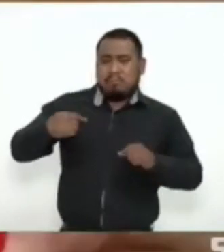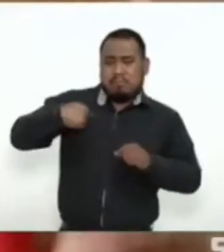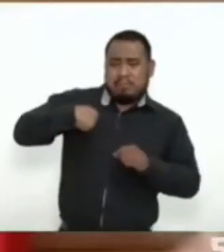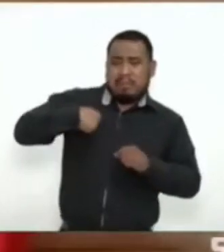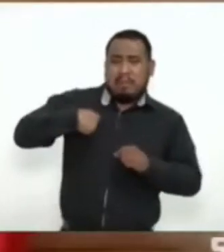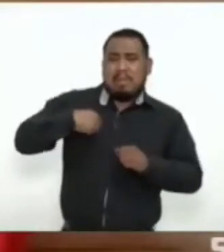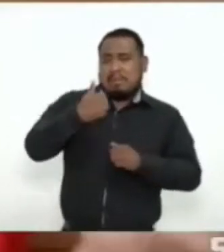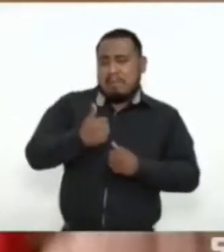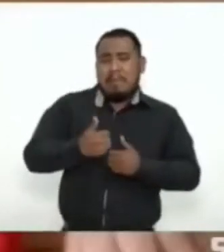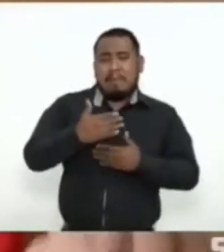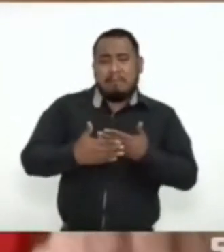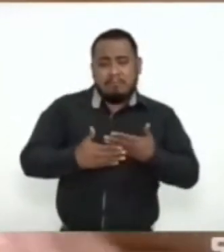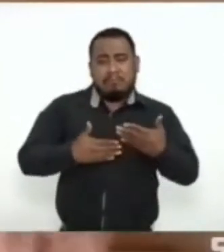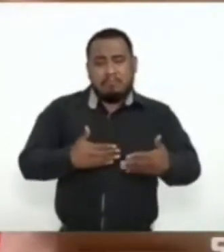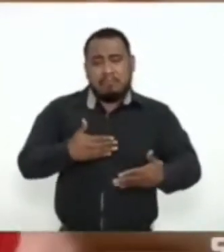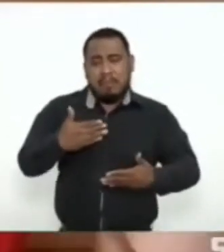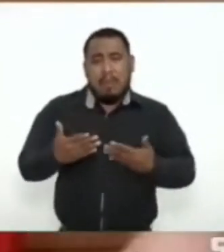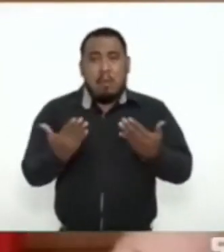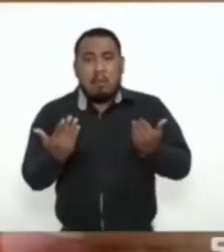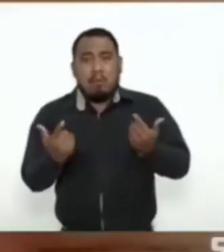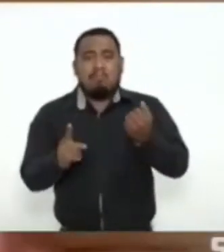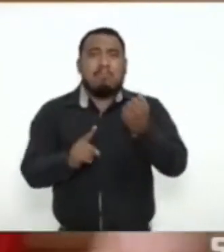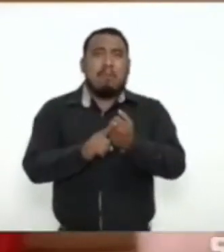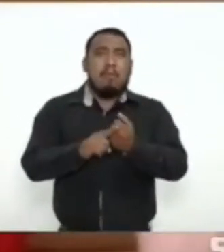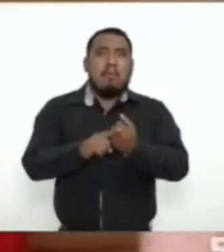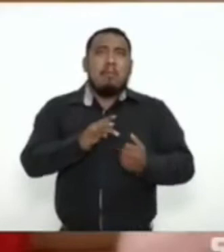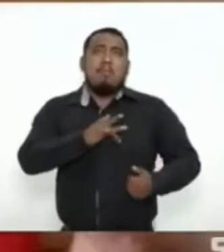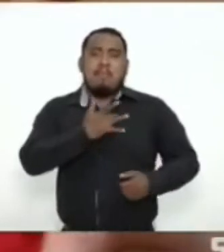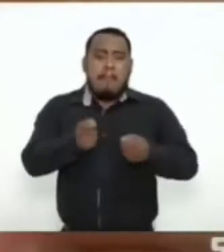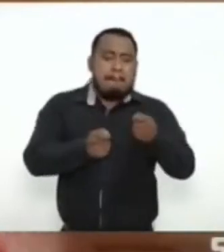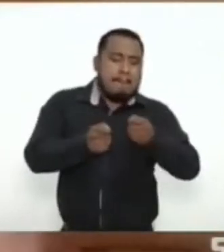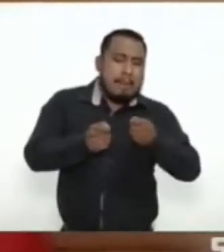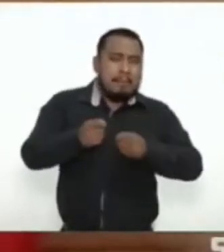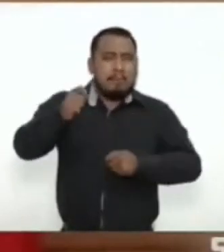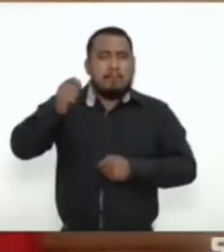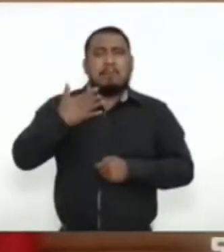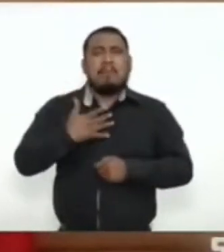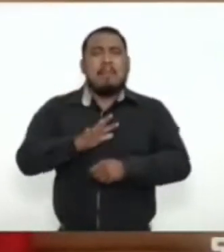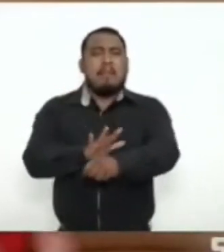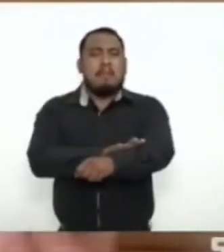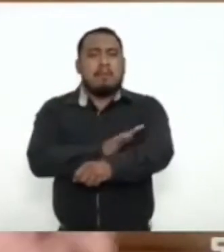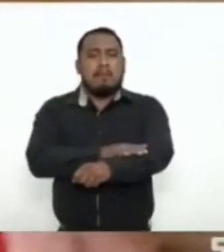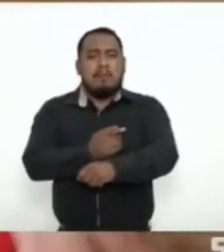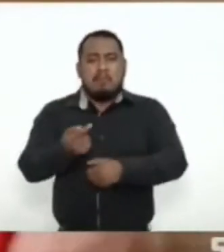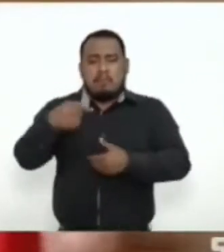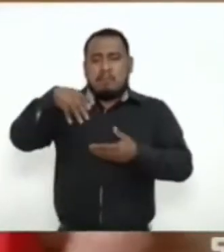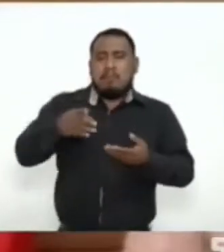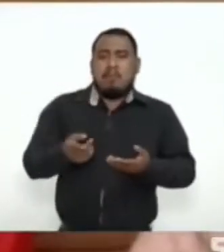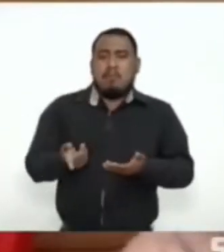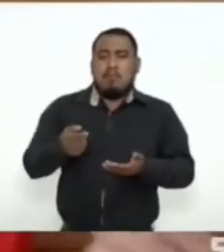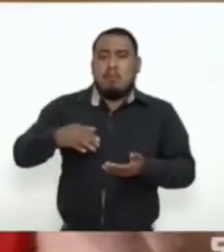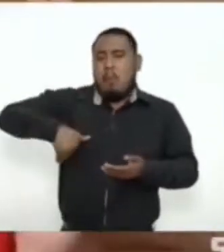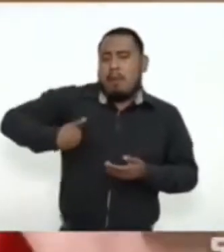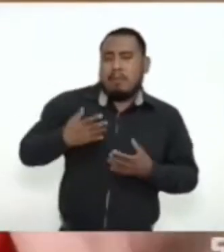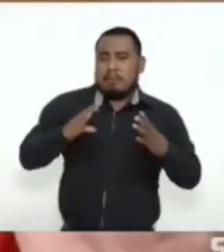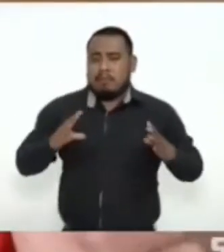cada evento que nosotros no gestionamos, la emoción, va a guardarse en nuestro cuerpo y en un órgano